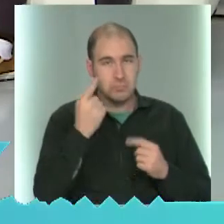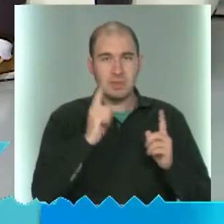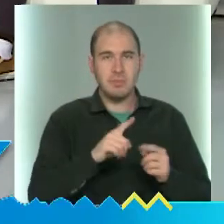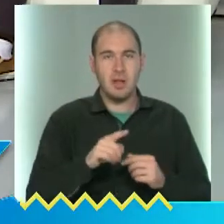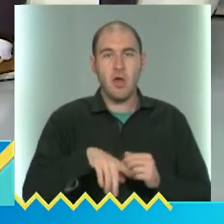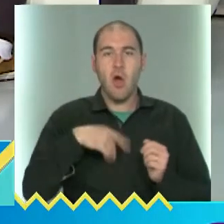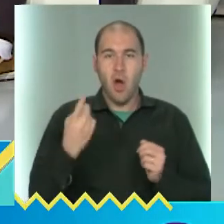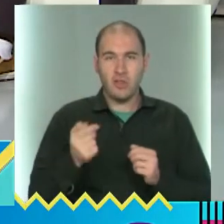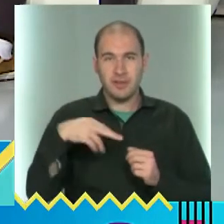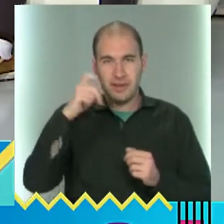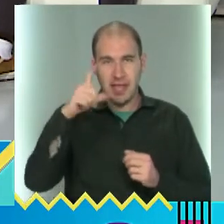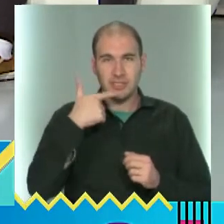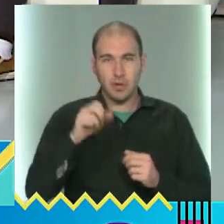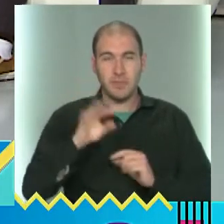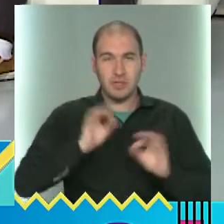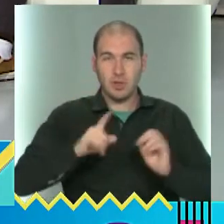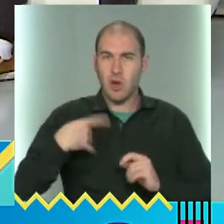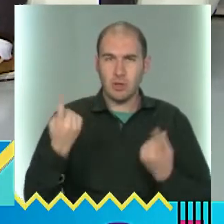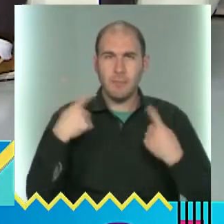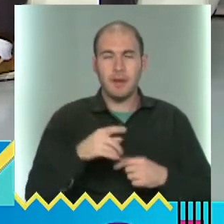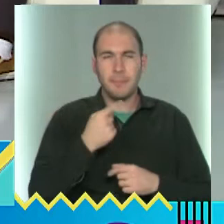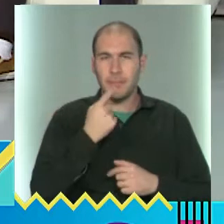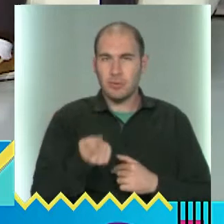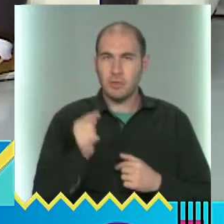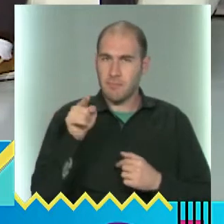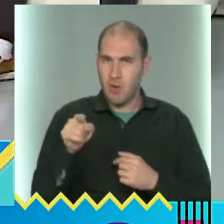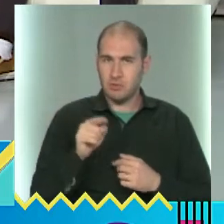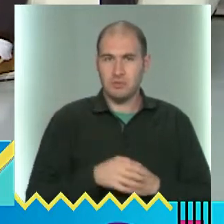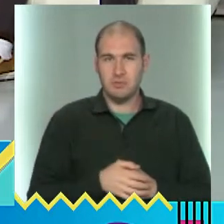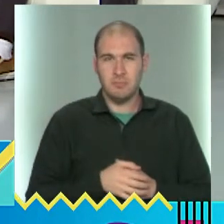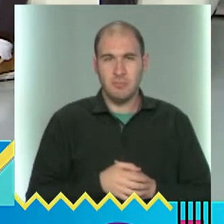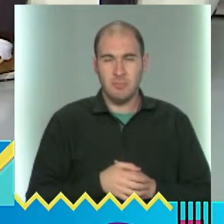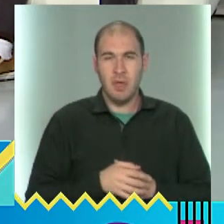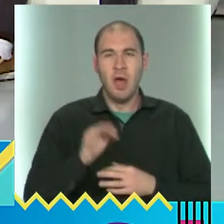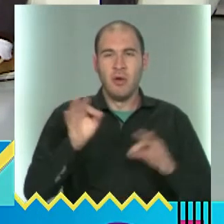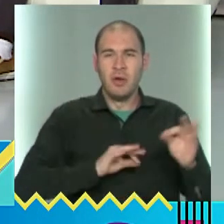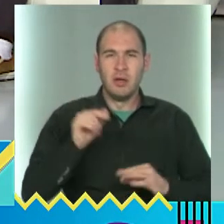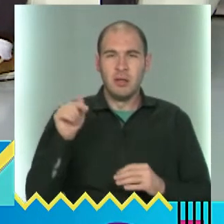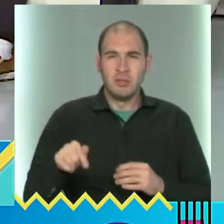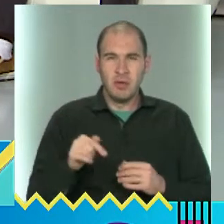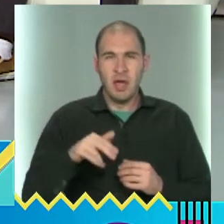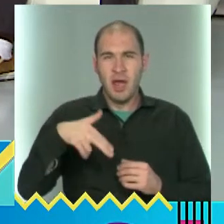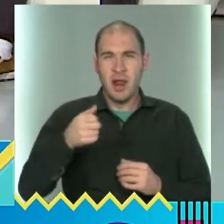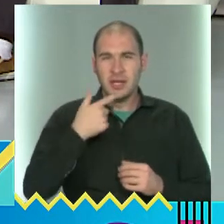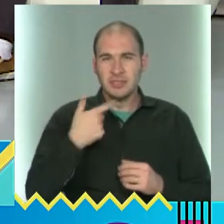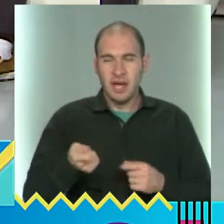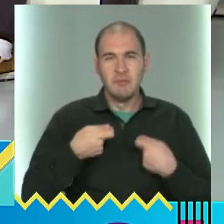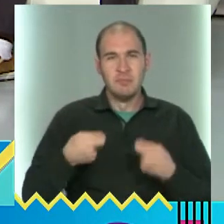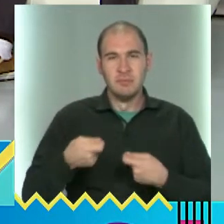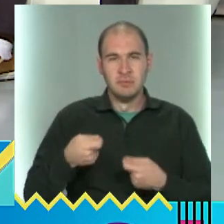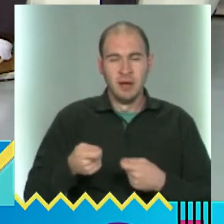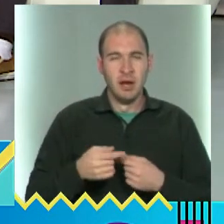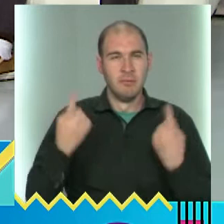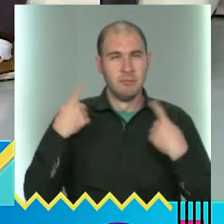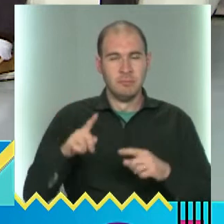otro, ya vamos con Nelson para otros proyectos, pero quería saber, en tu caso, tu proyecto llega a la NASA. El financiamiento debe ser